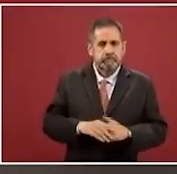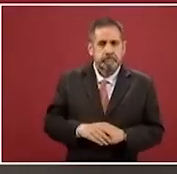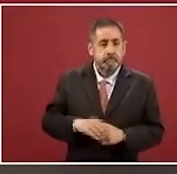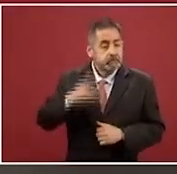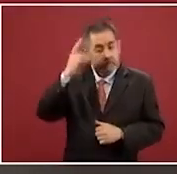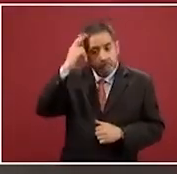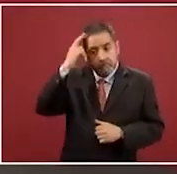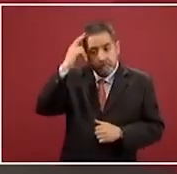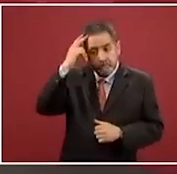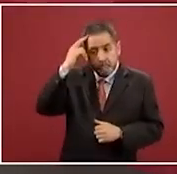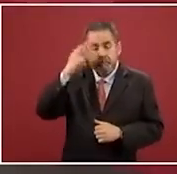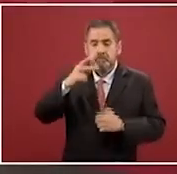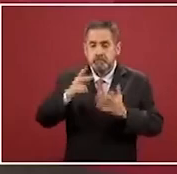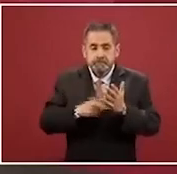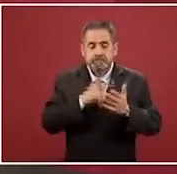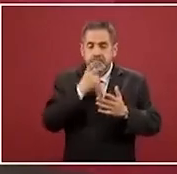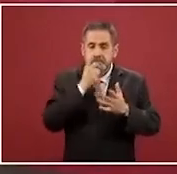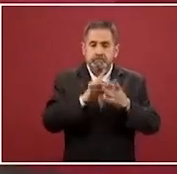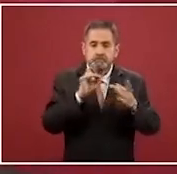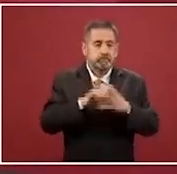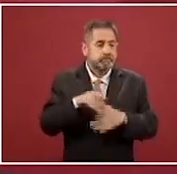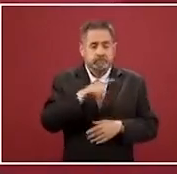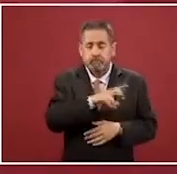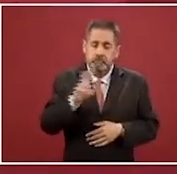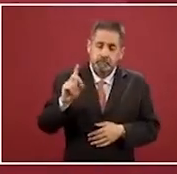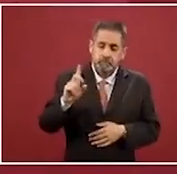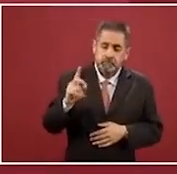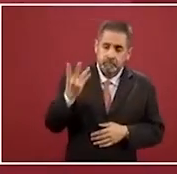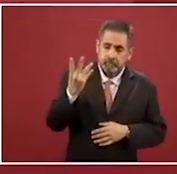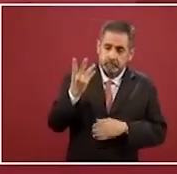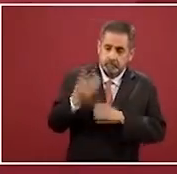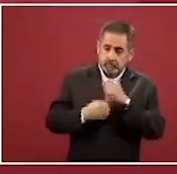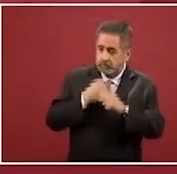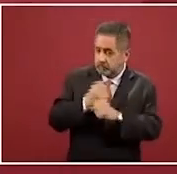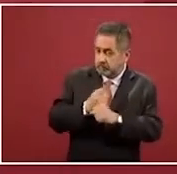Porfirio Díaz, repito, 34 años.